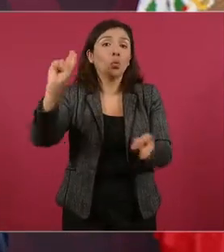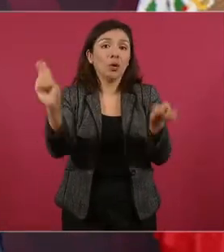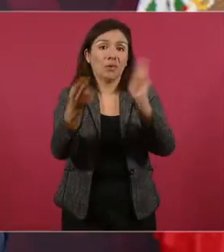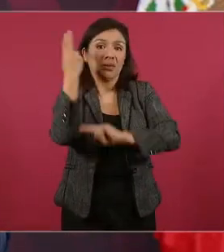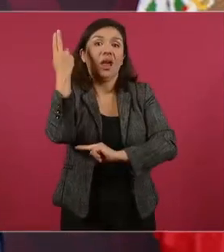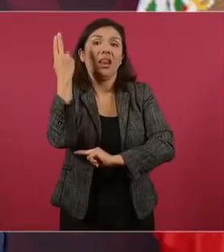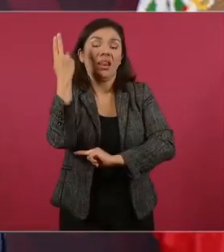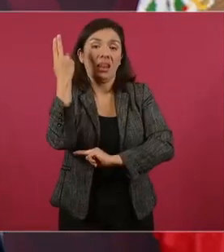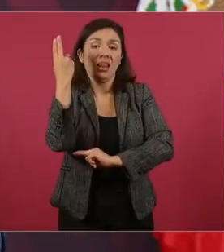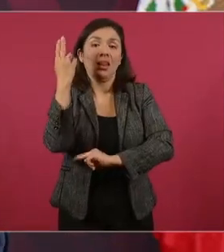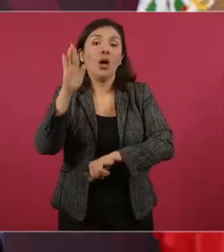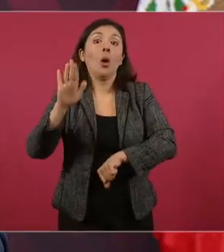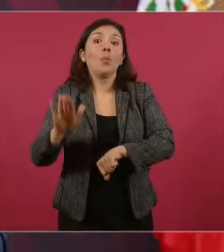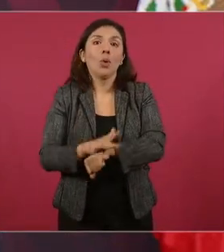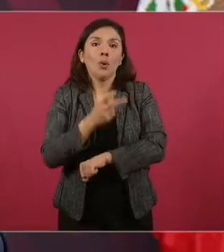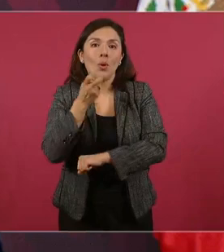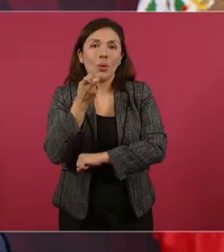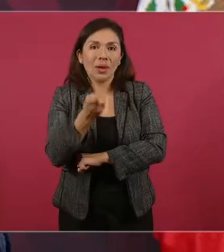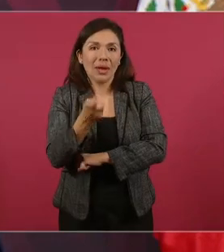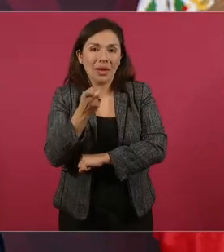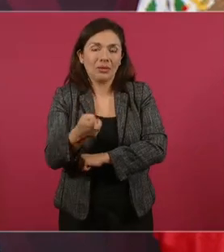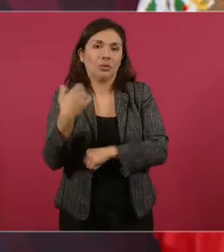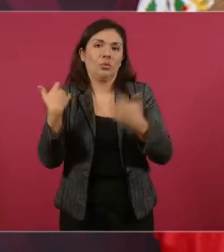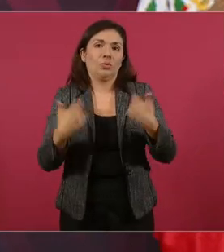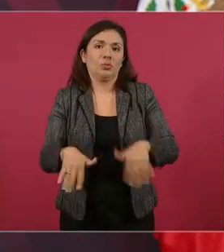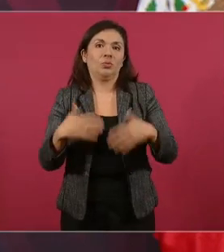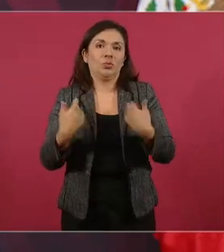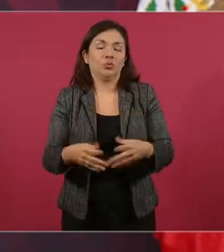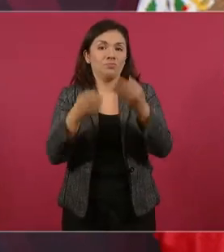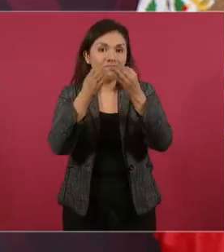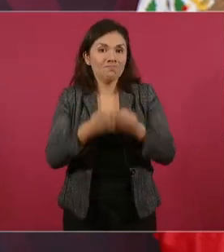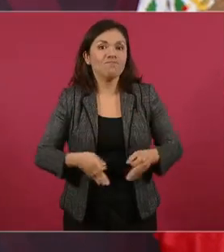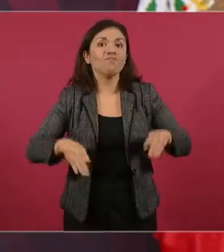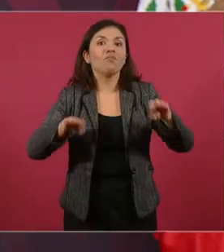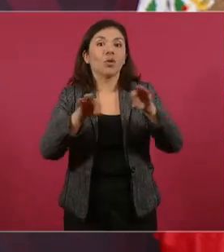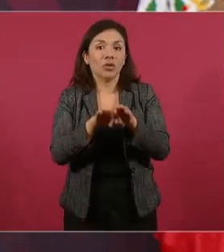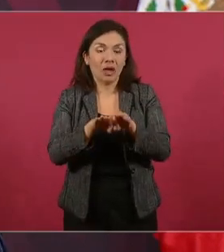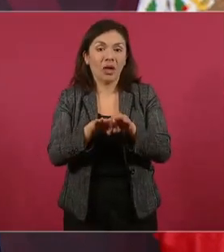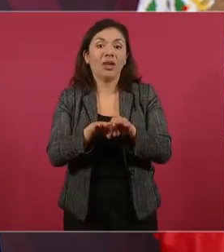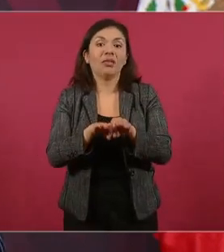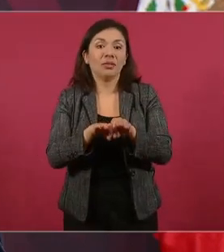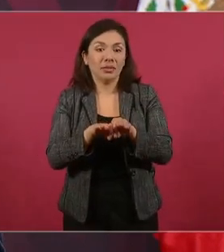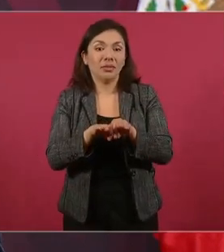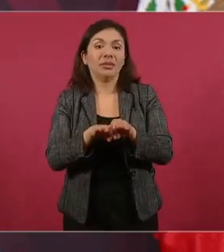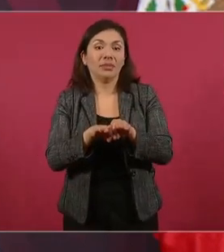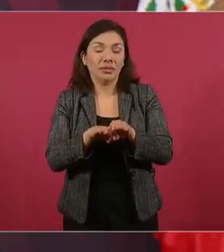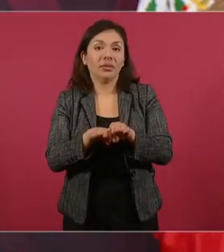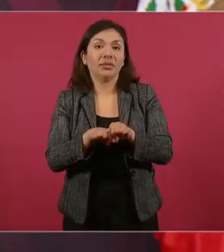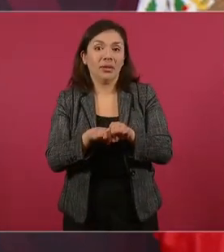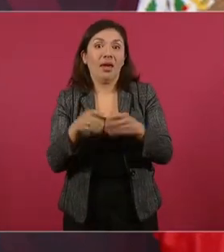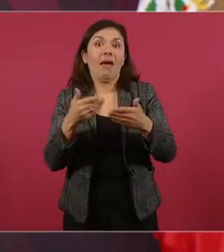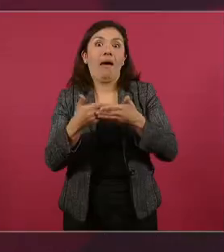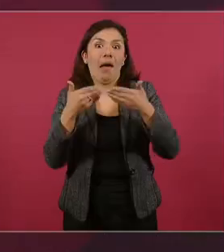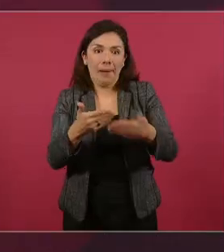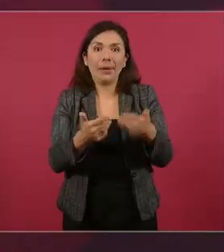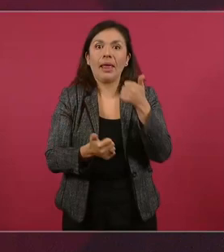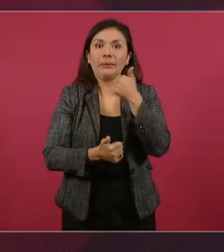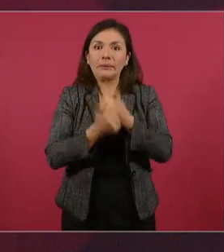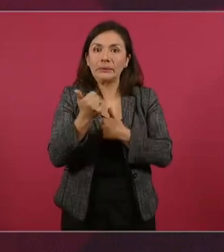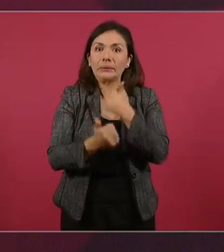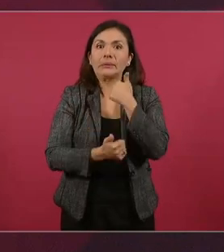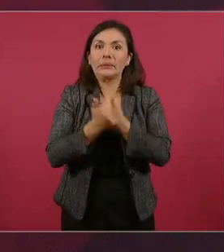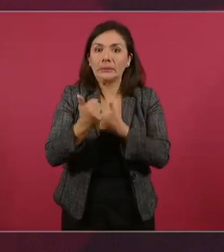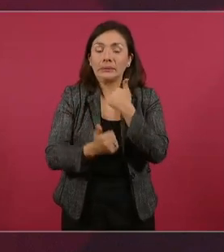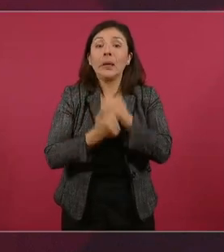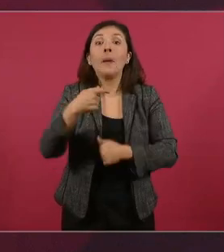Por eso va a ser algo importante. Y es un desafío, pero